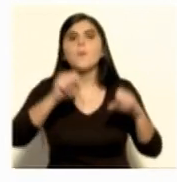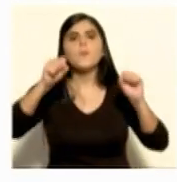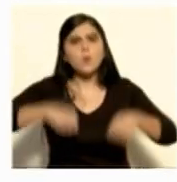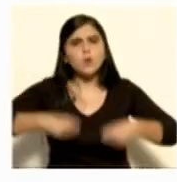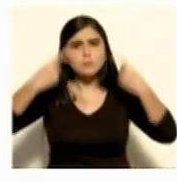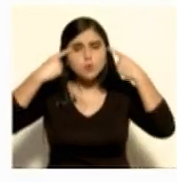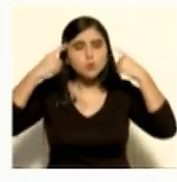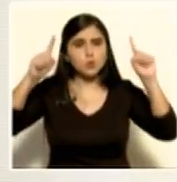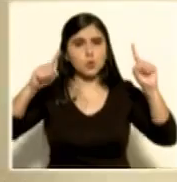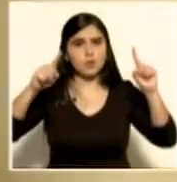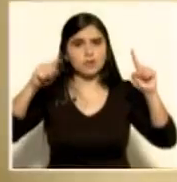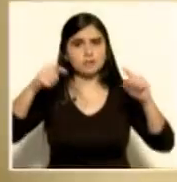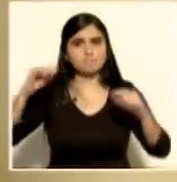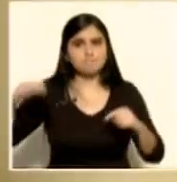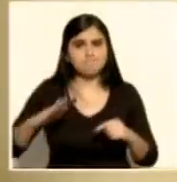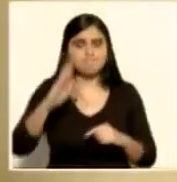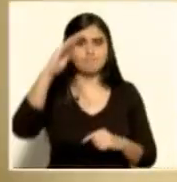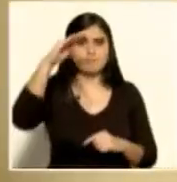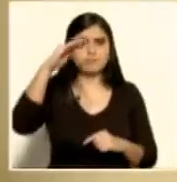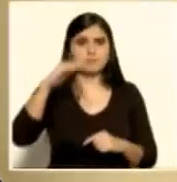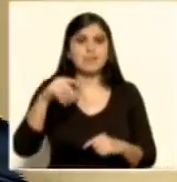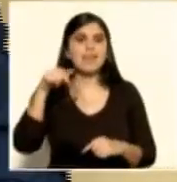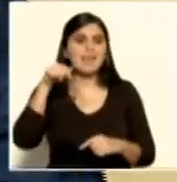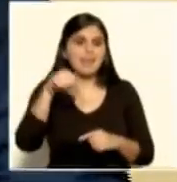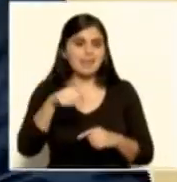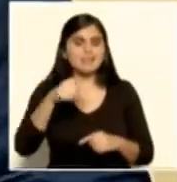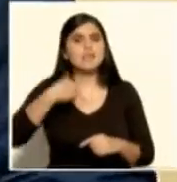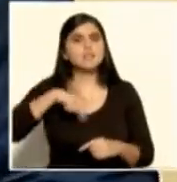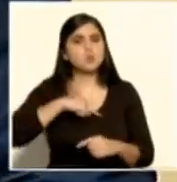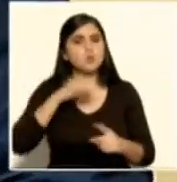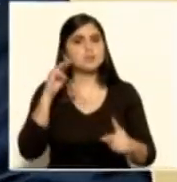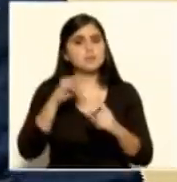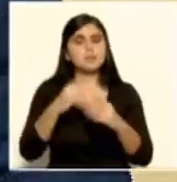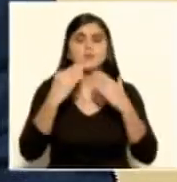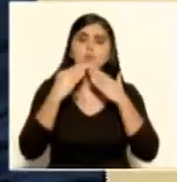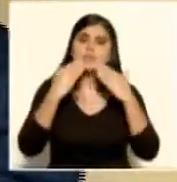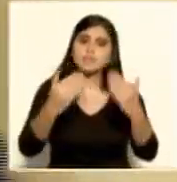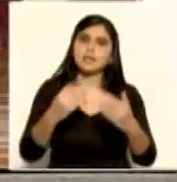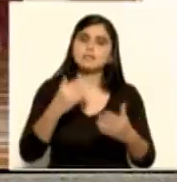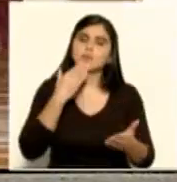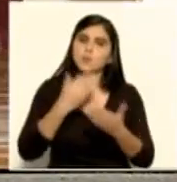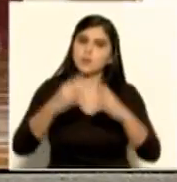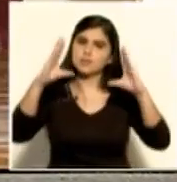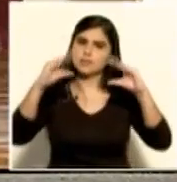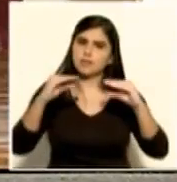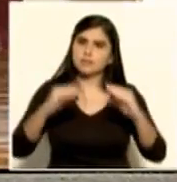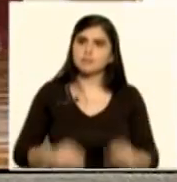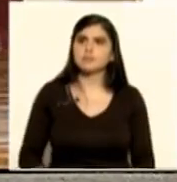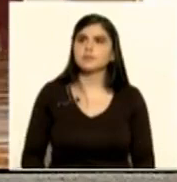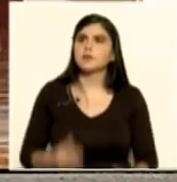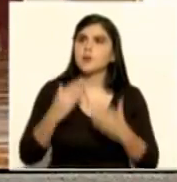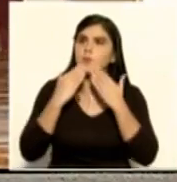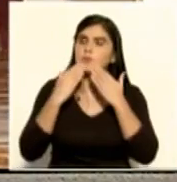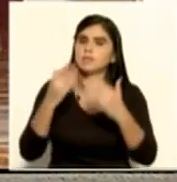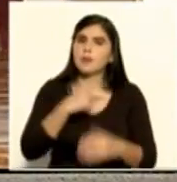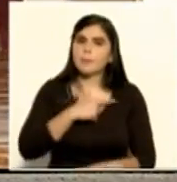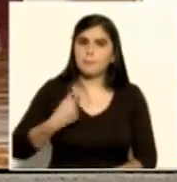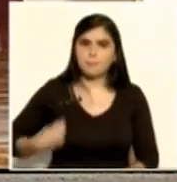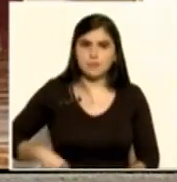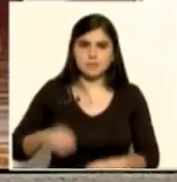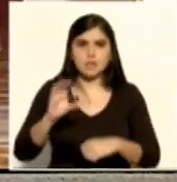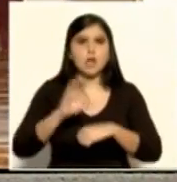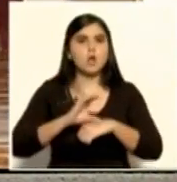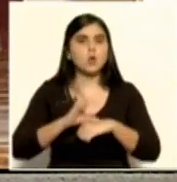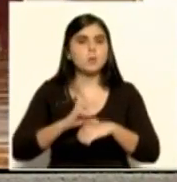señor presidente, esa es nuestra misión. Muchísimas gracias, muy buenas tardes. Gracias al presidente de la Comisión